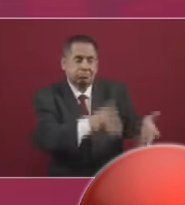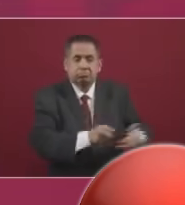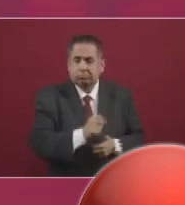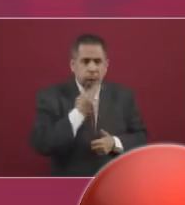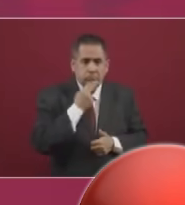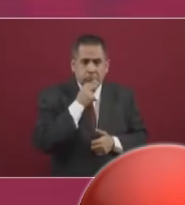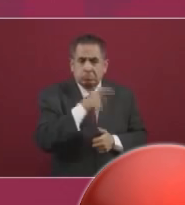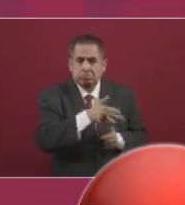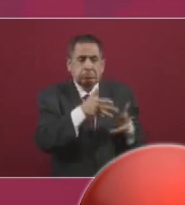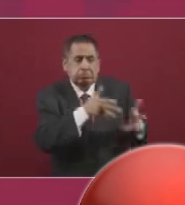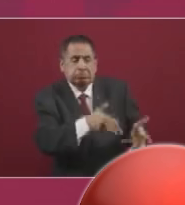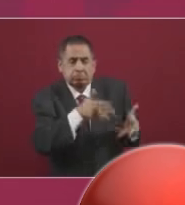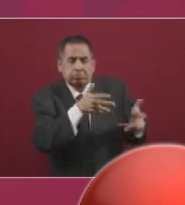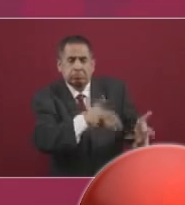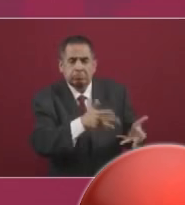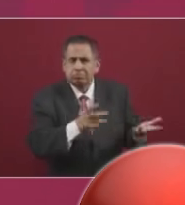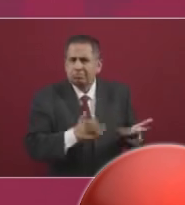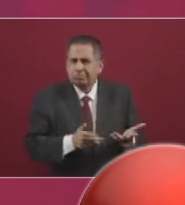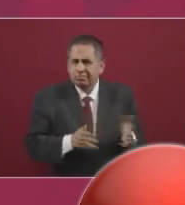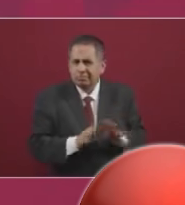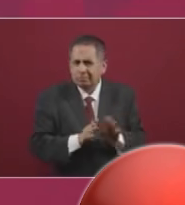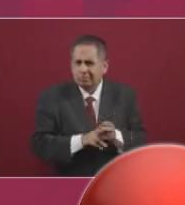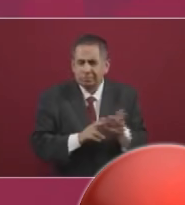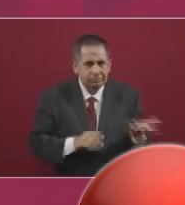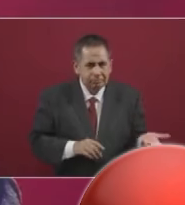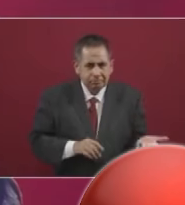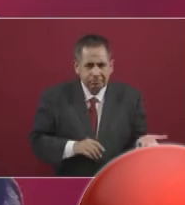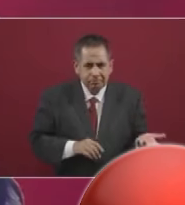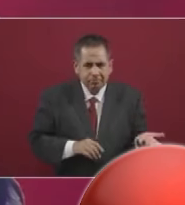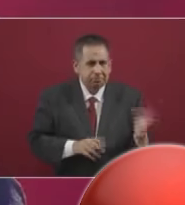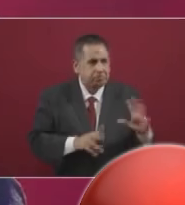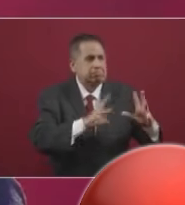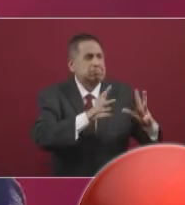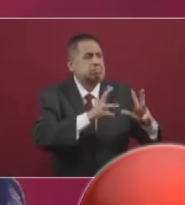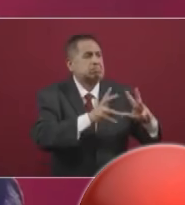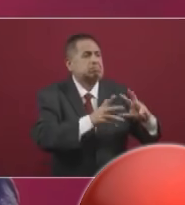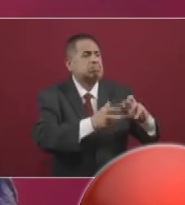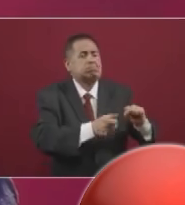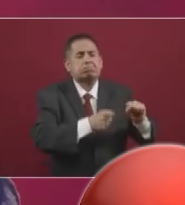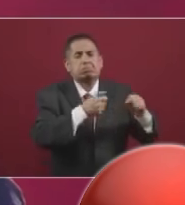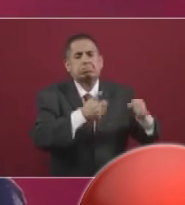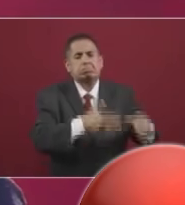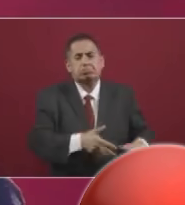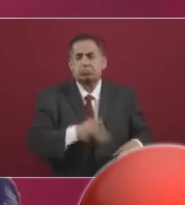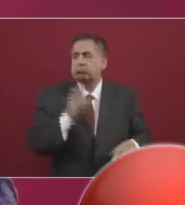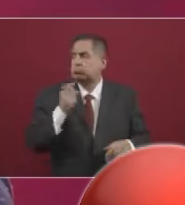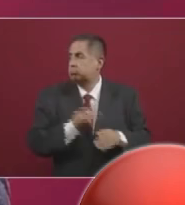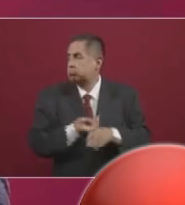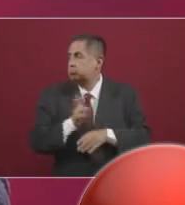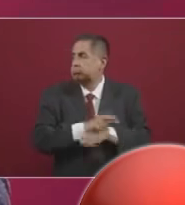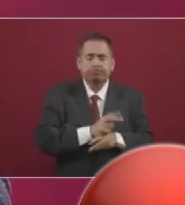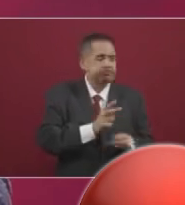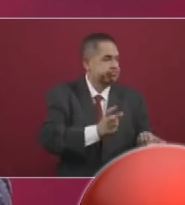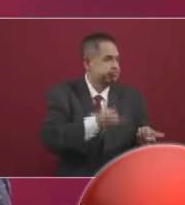por lo general, esos bienes se deterioran, son saqueados